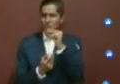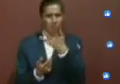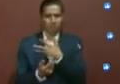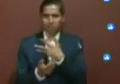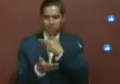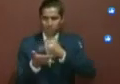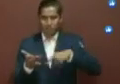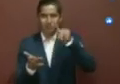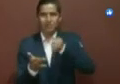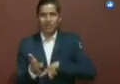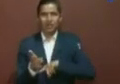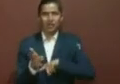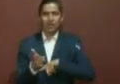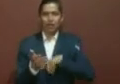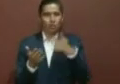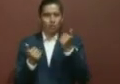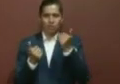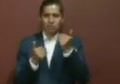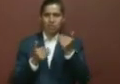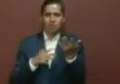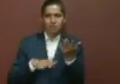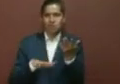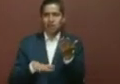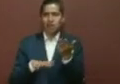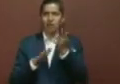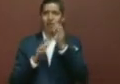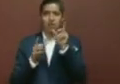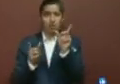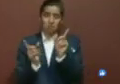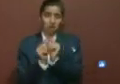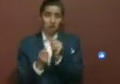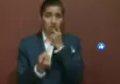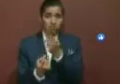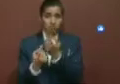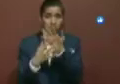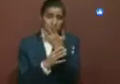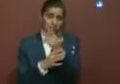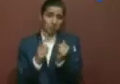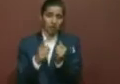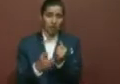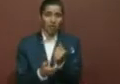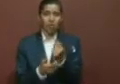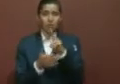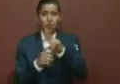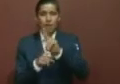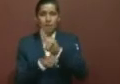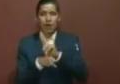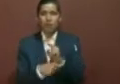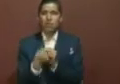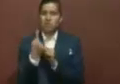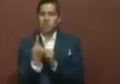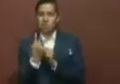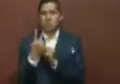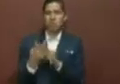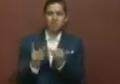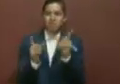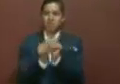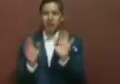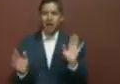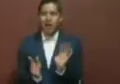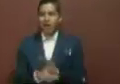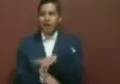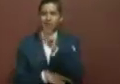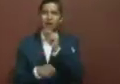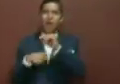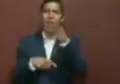cancelaciones en ninguna parte, más eso que ustedes traen de Uruapan, pero una o dos, no, pues. No magnifiquemos